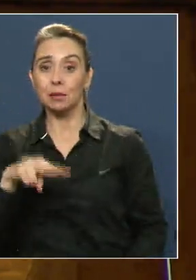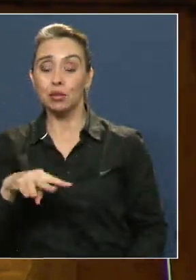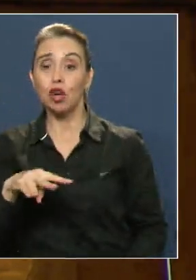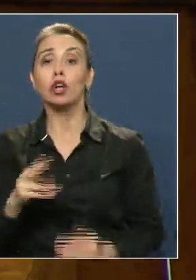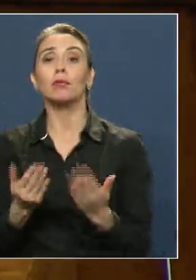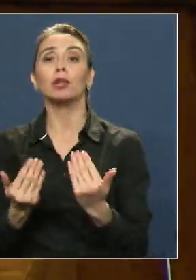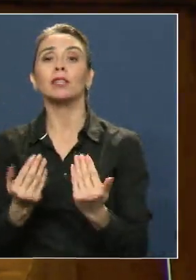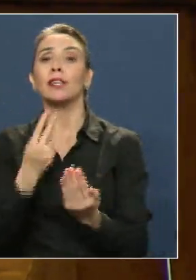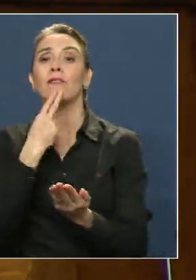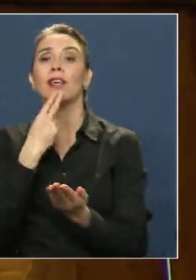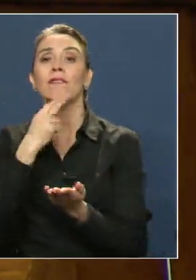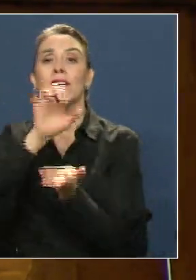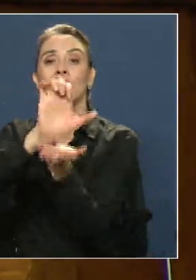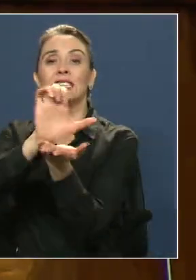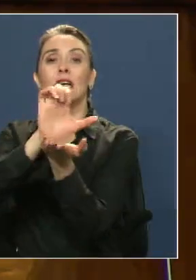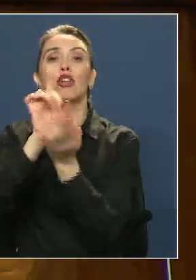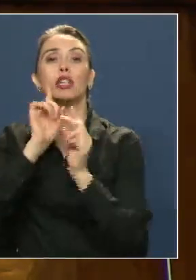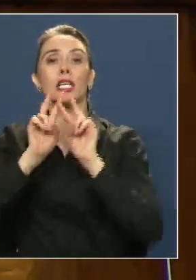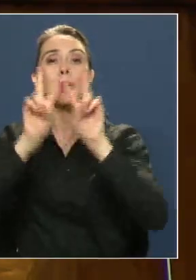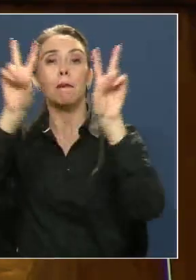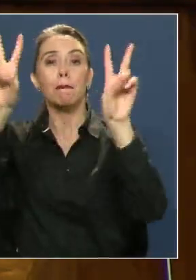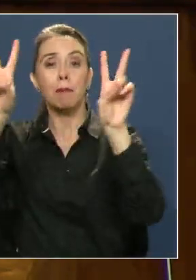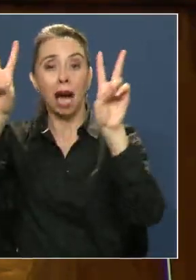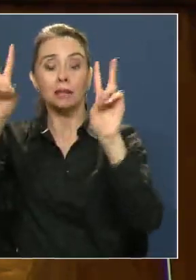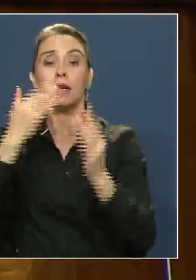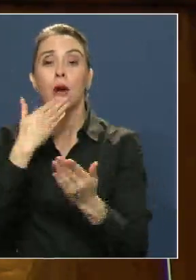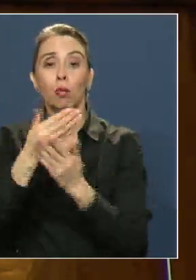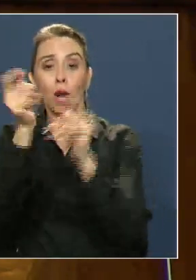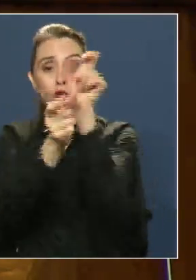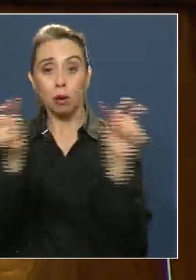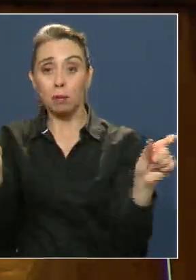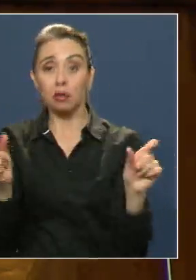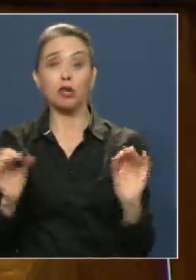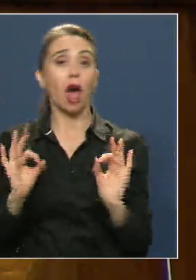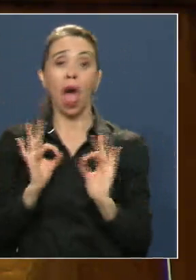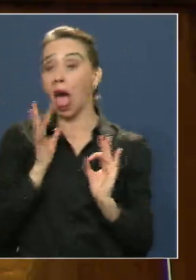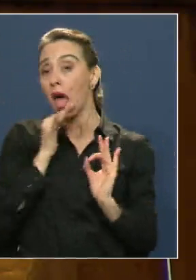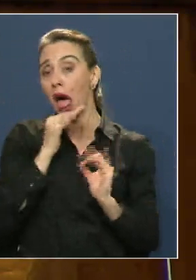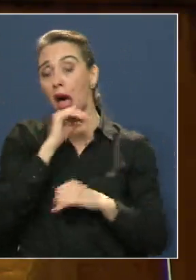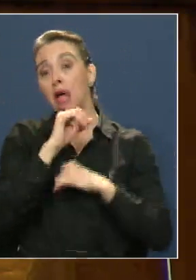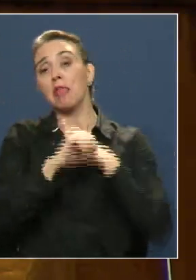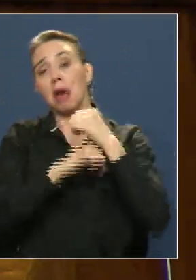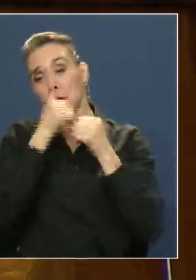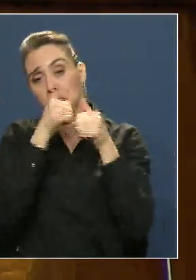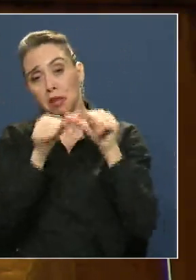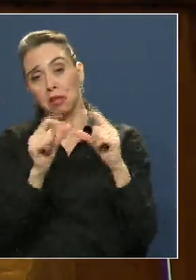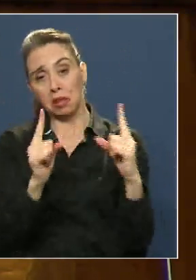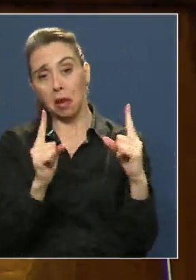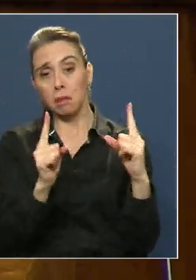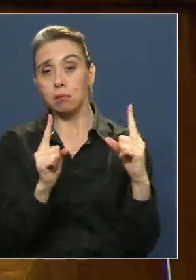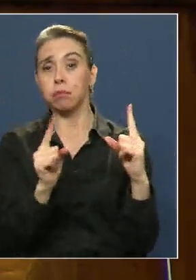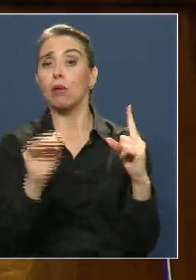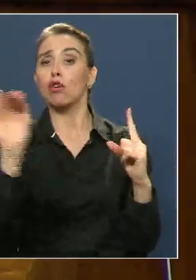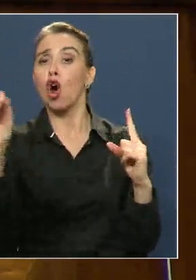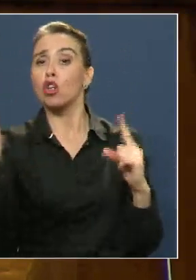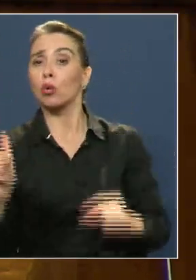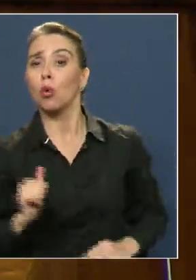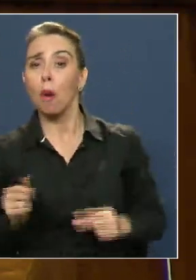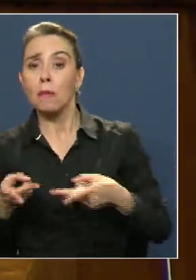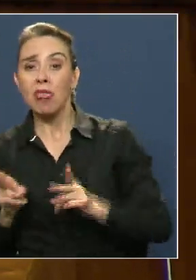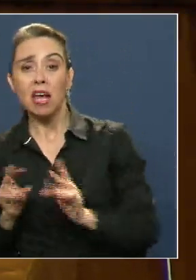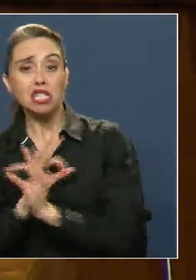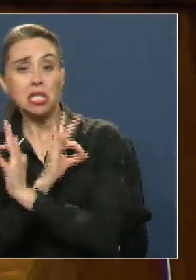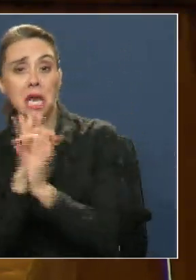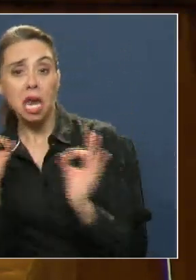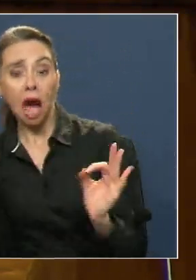paz, subyaciendo en ella la idea de que cuando las personas no ejercen durante de cierto tiempo sus derechos es porque han